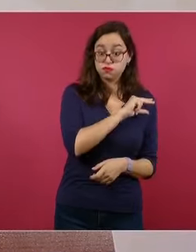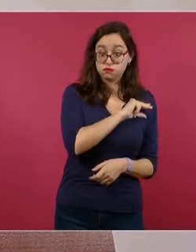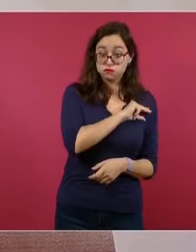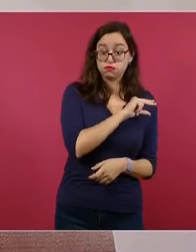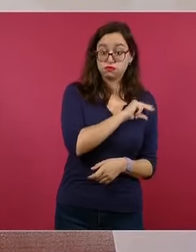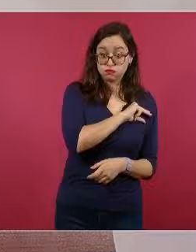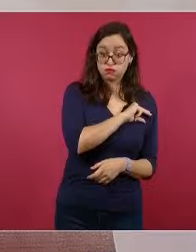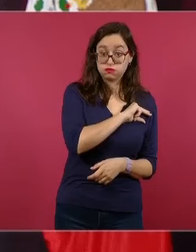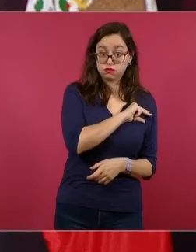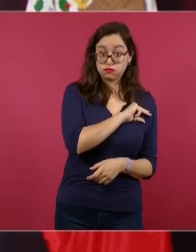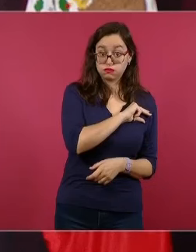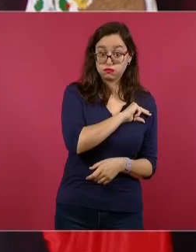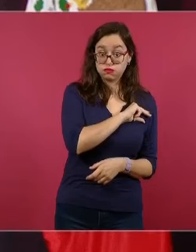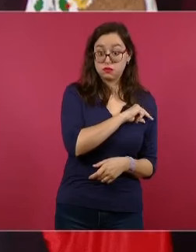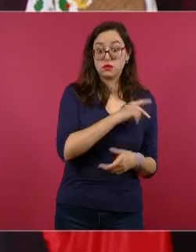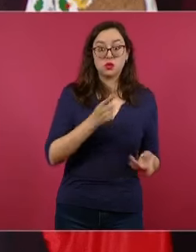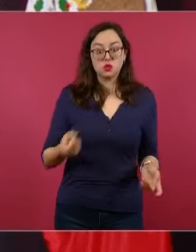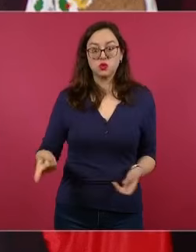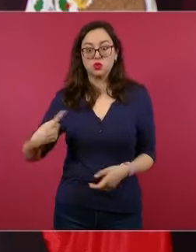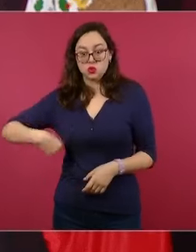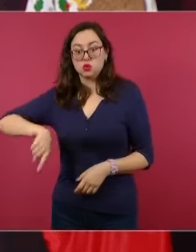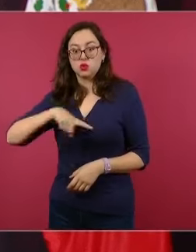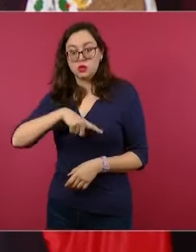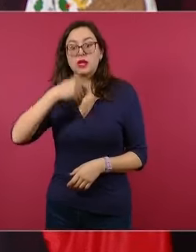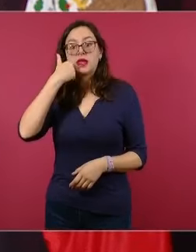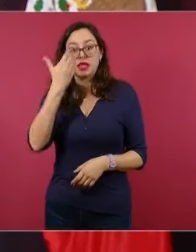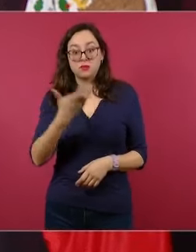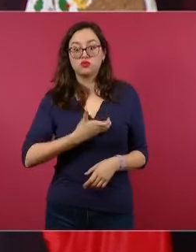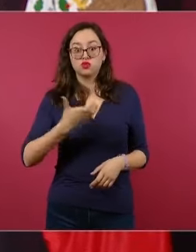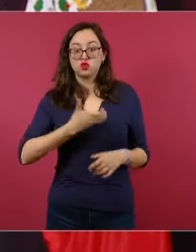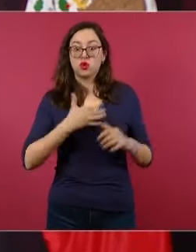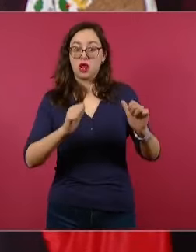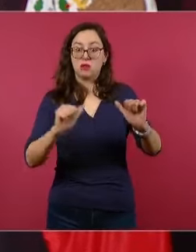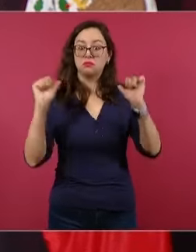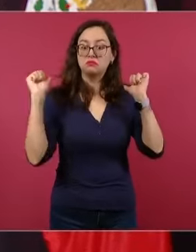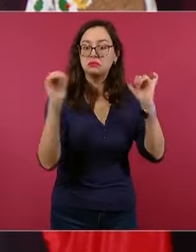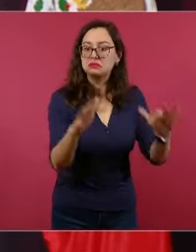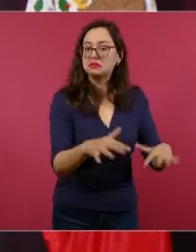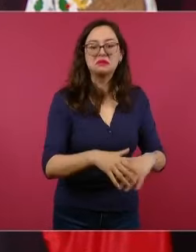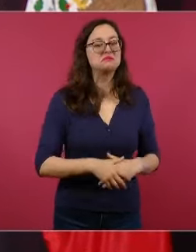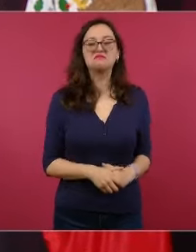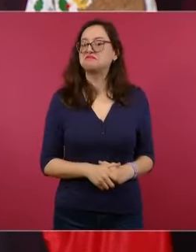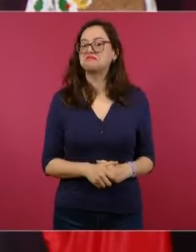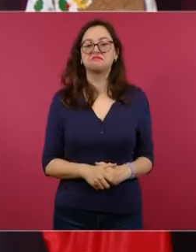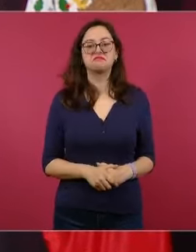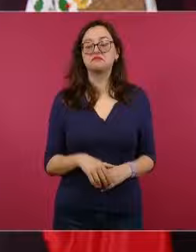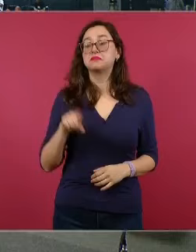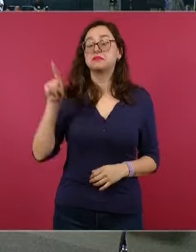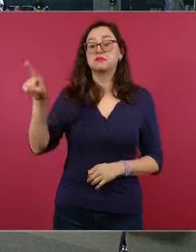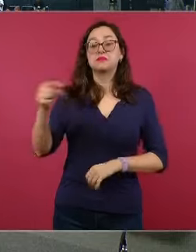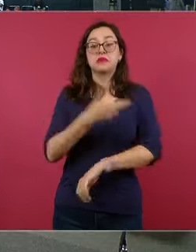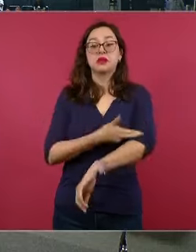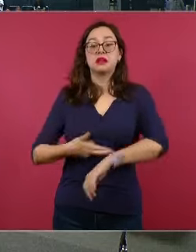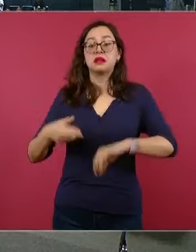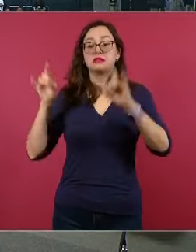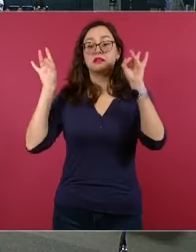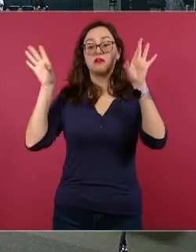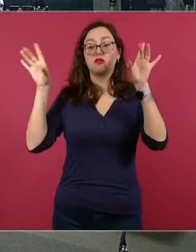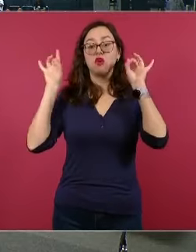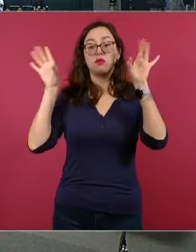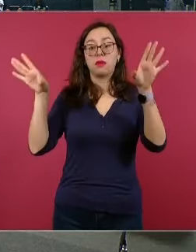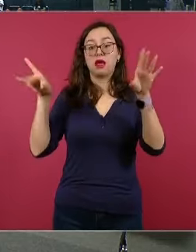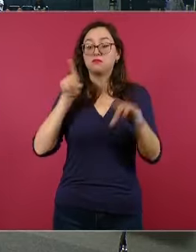eh los actos eran en el Paseo de la Reforma o en